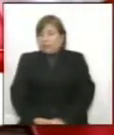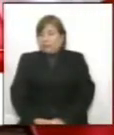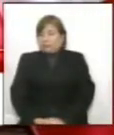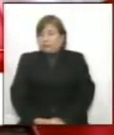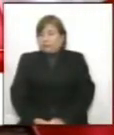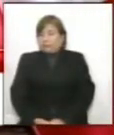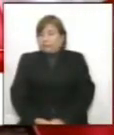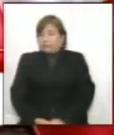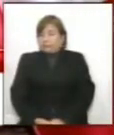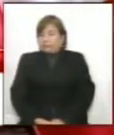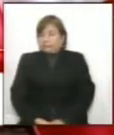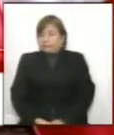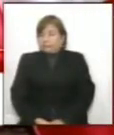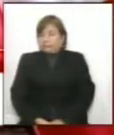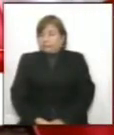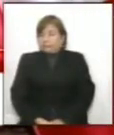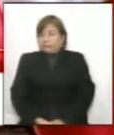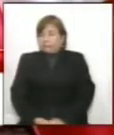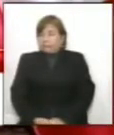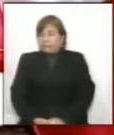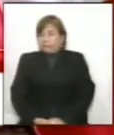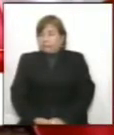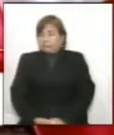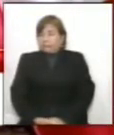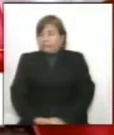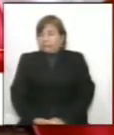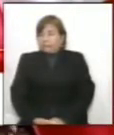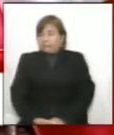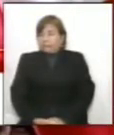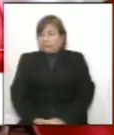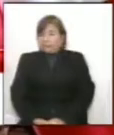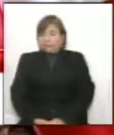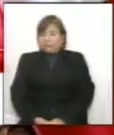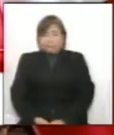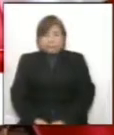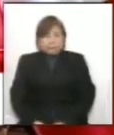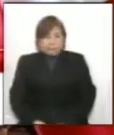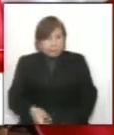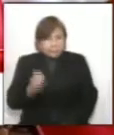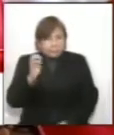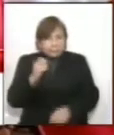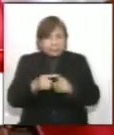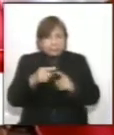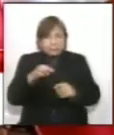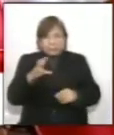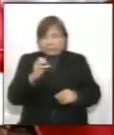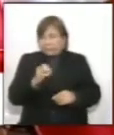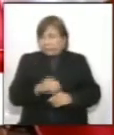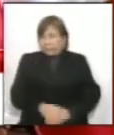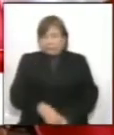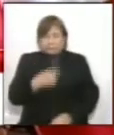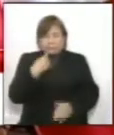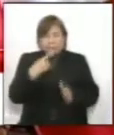A ver, una pregunta final con la colega de Expreso, por favor, adelante. Sí, María Teresa García, del diario Expreso. Usted ha señalado